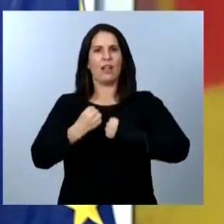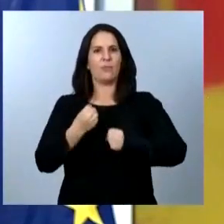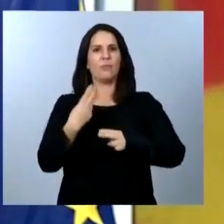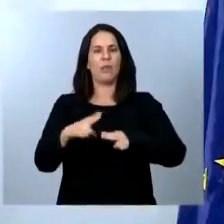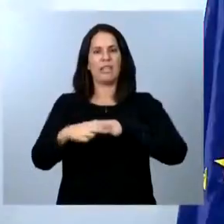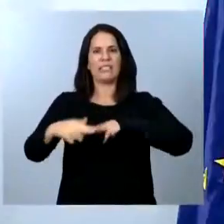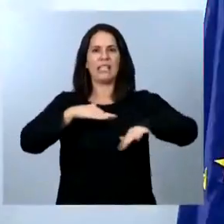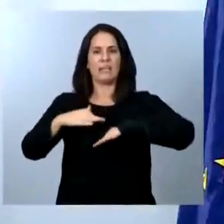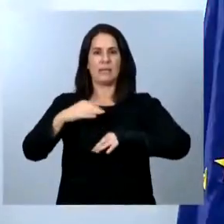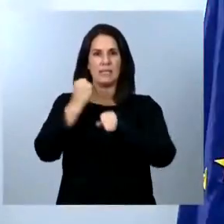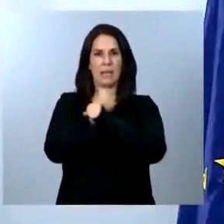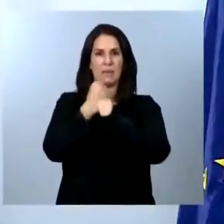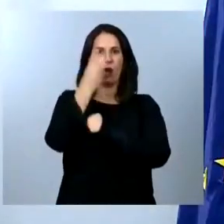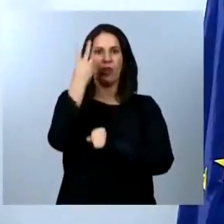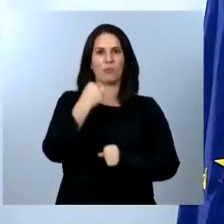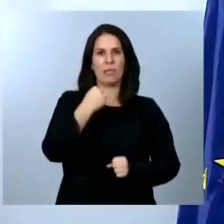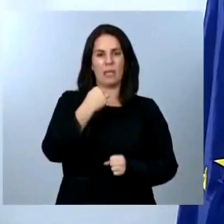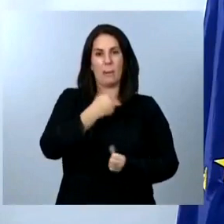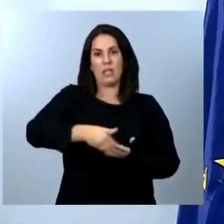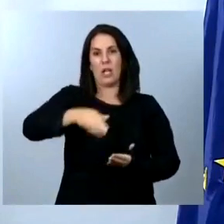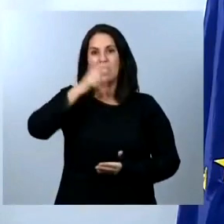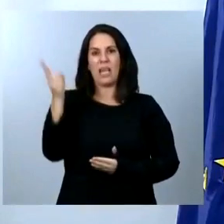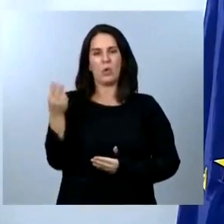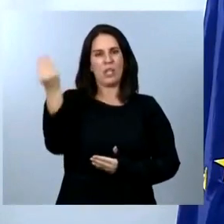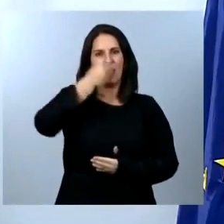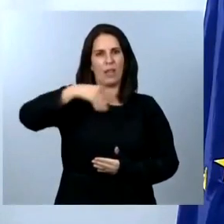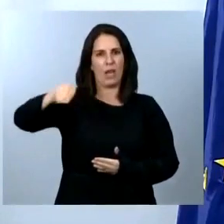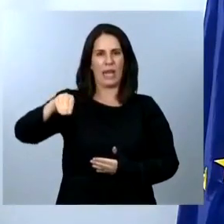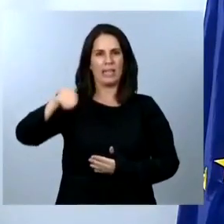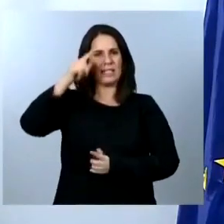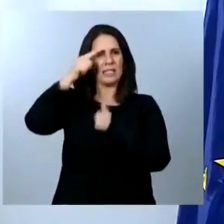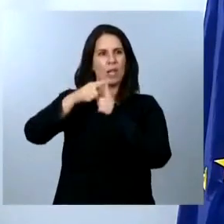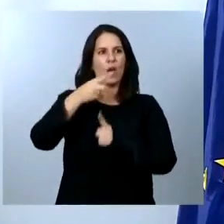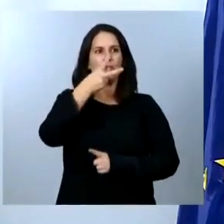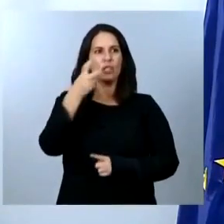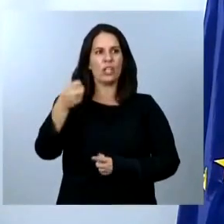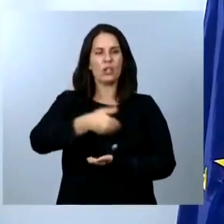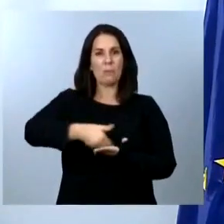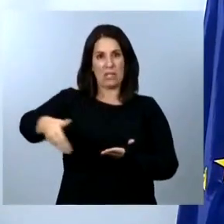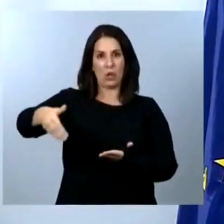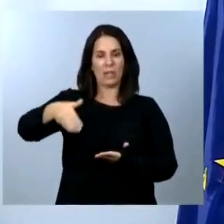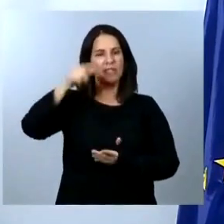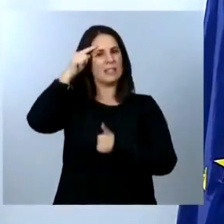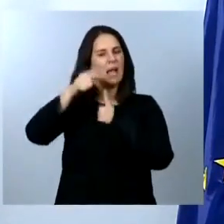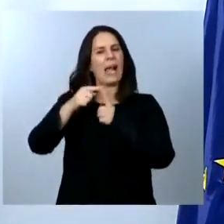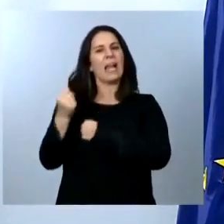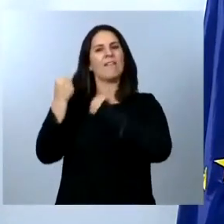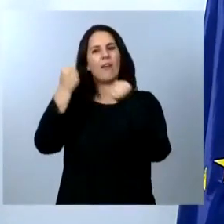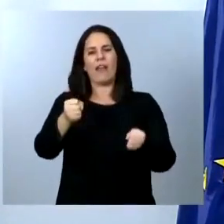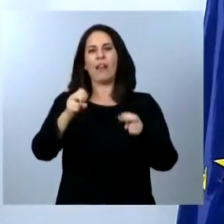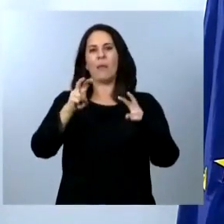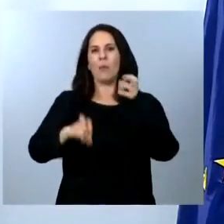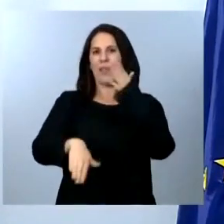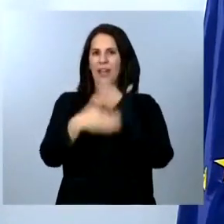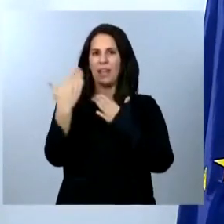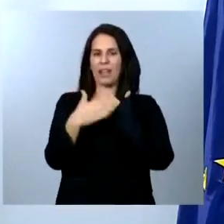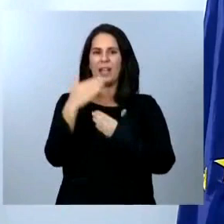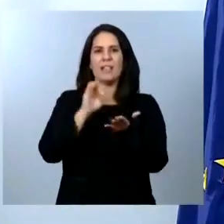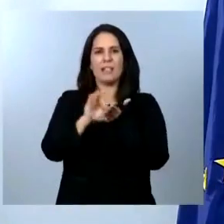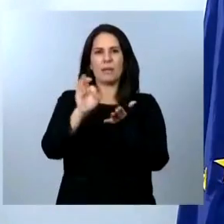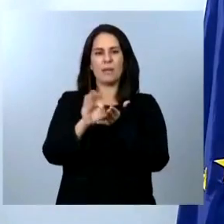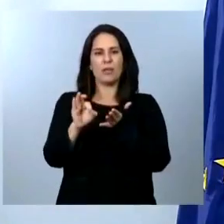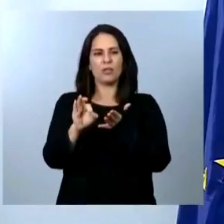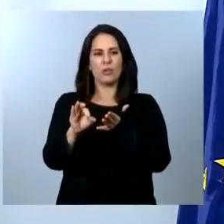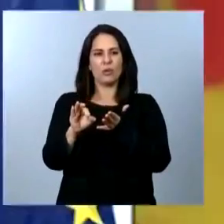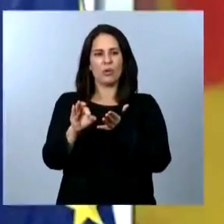de euros adicionales. Vamos a destinar más de 200 millones para reforzar y modernizar los servicios sociales públicos, la